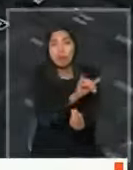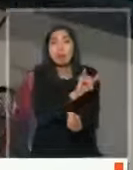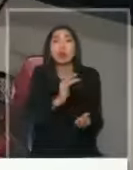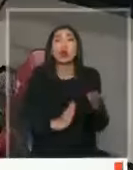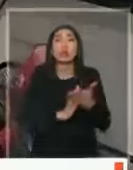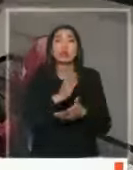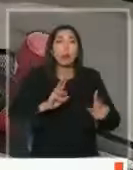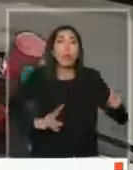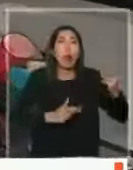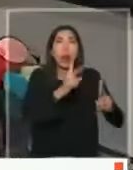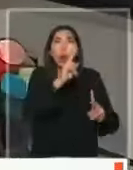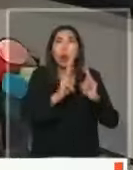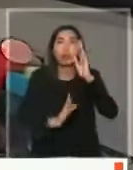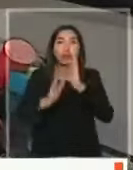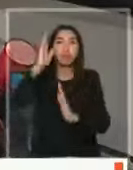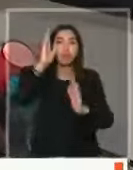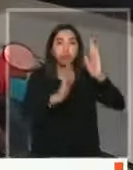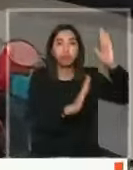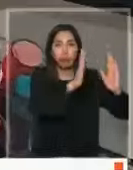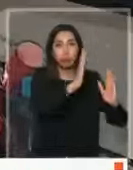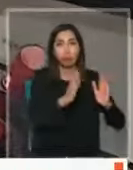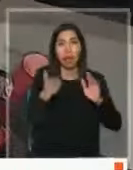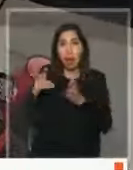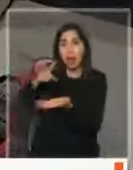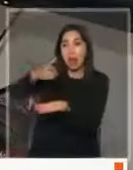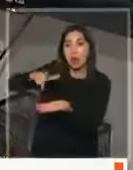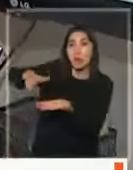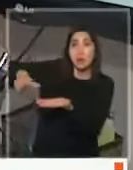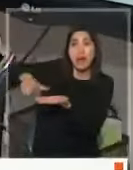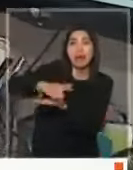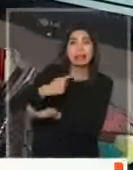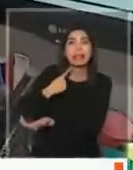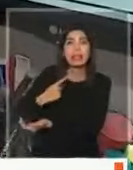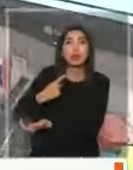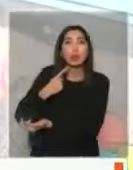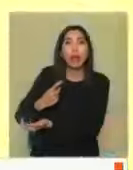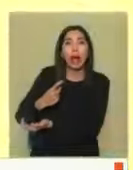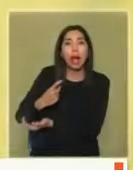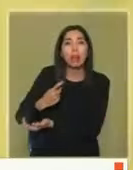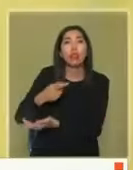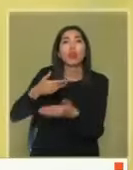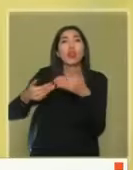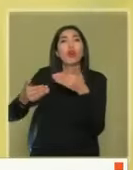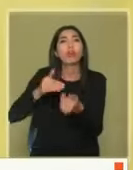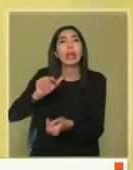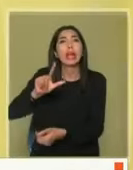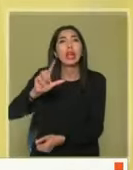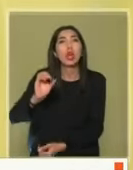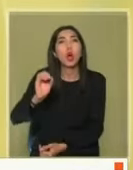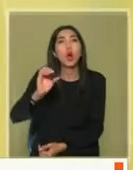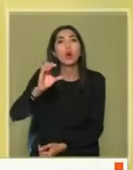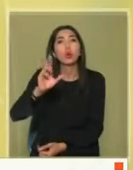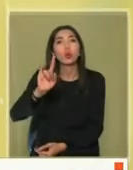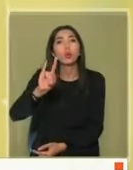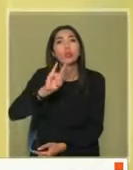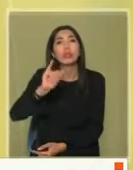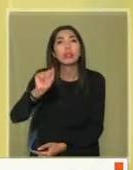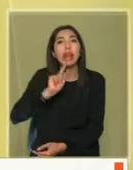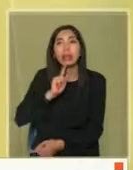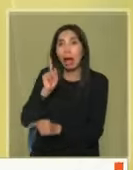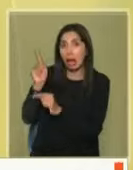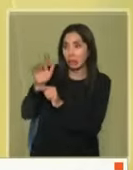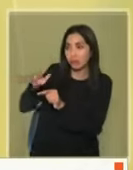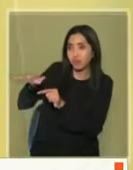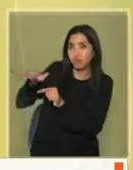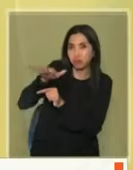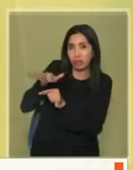está la laguna Quilicura. ¿Y dónde lo cruzaste ahí? Aquí. Aquí es donde se inundó. Entonces estas crecidas de río